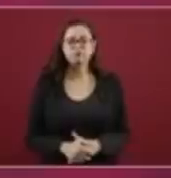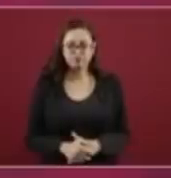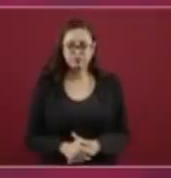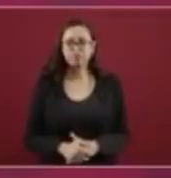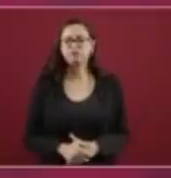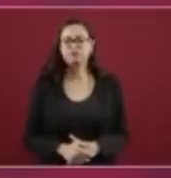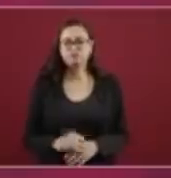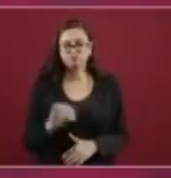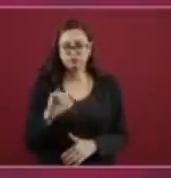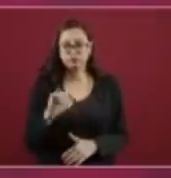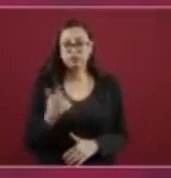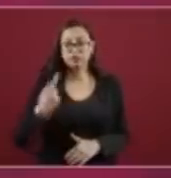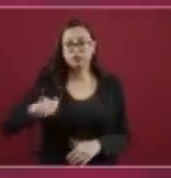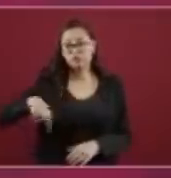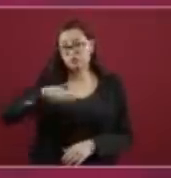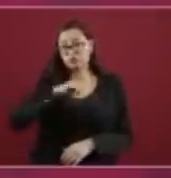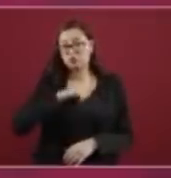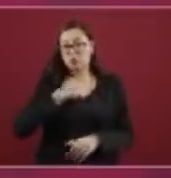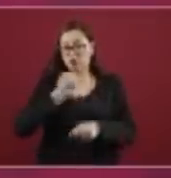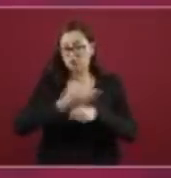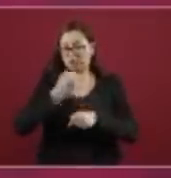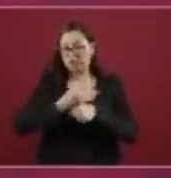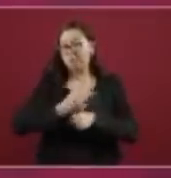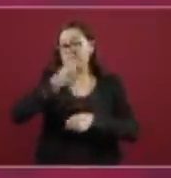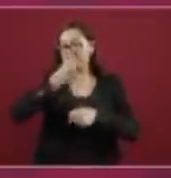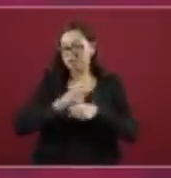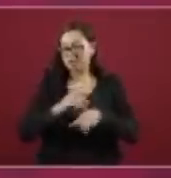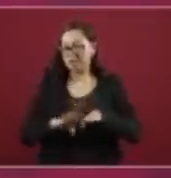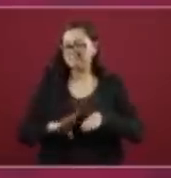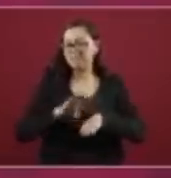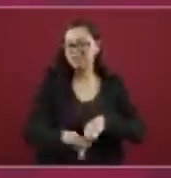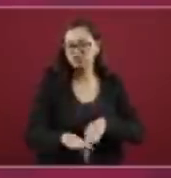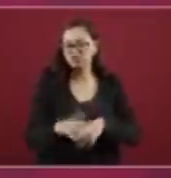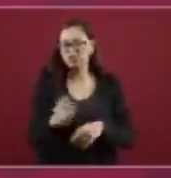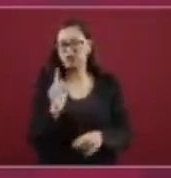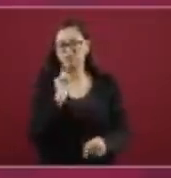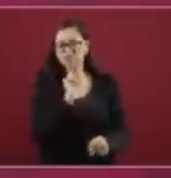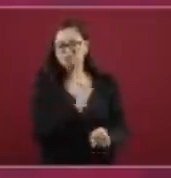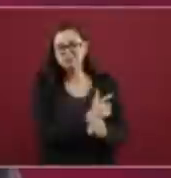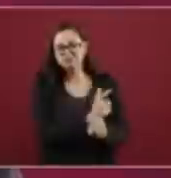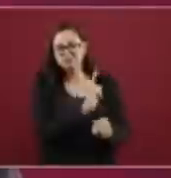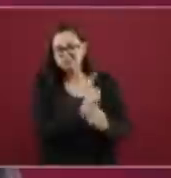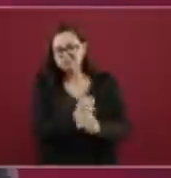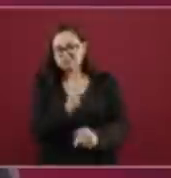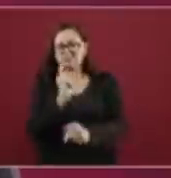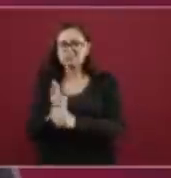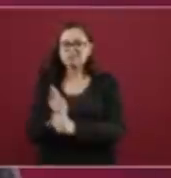el diagnóstico para saber, o sea, no se puede